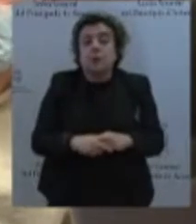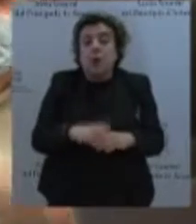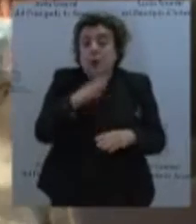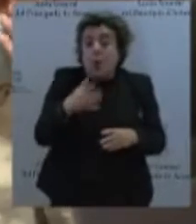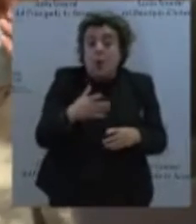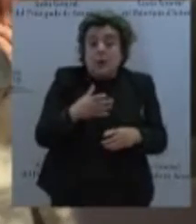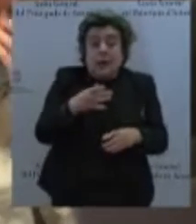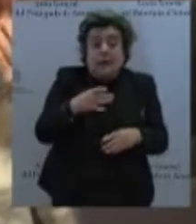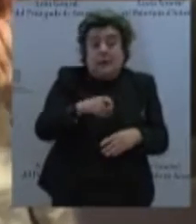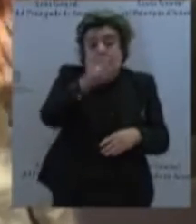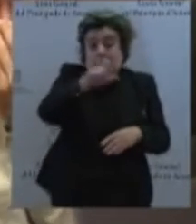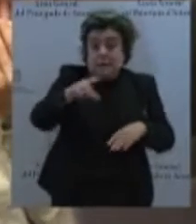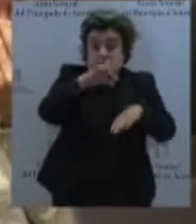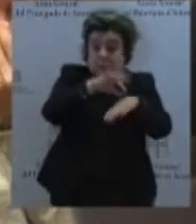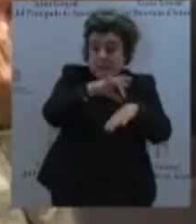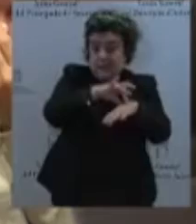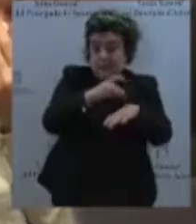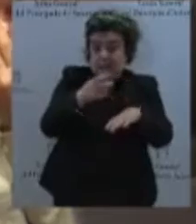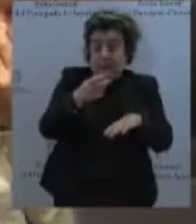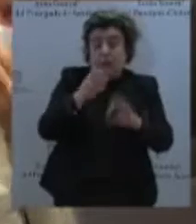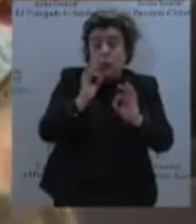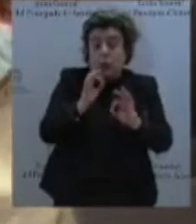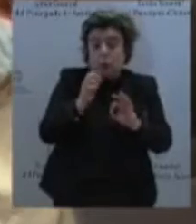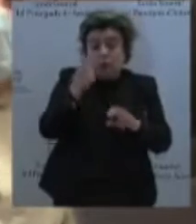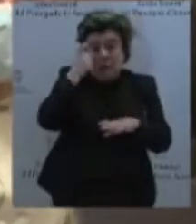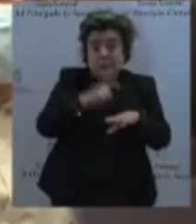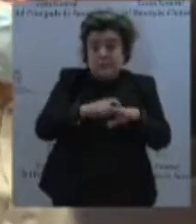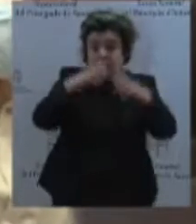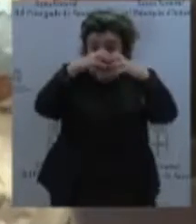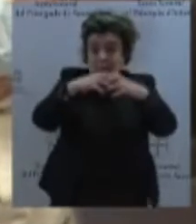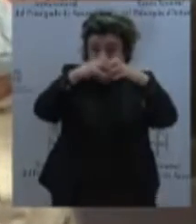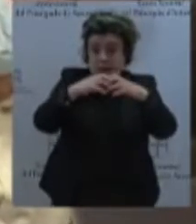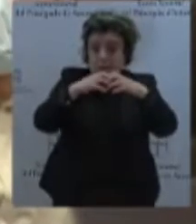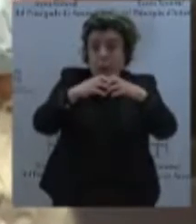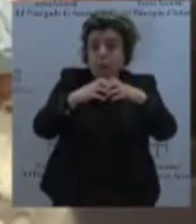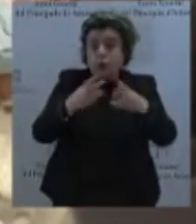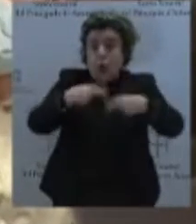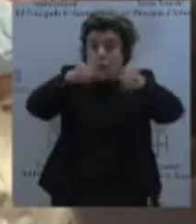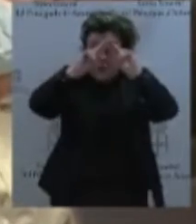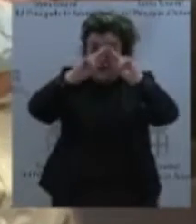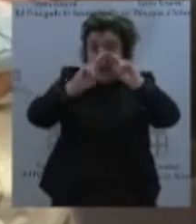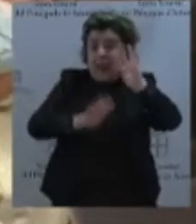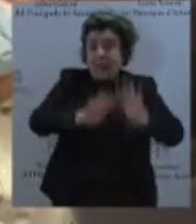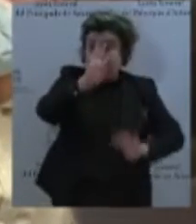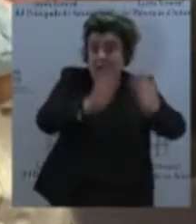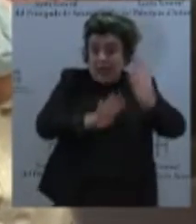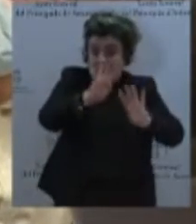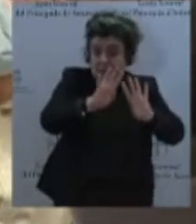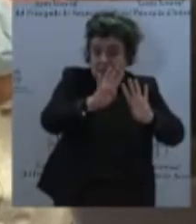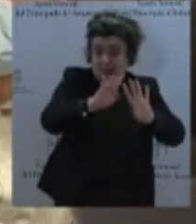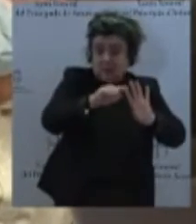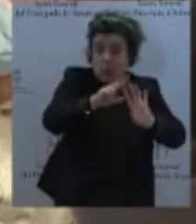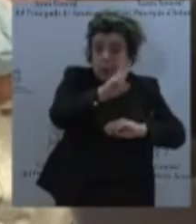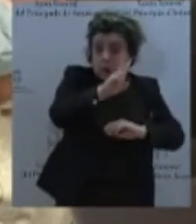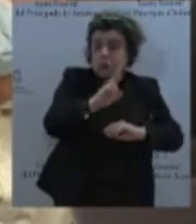áreas 2, con cabecera en el Hospital de Cangas de Nalcea, y 6, con cabecera en el Hospital de Arriondas, es un problema